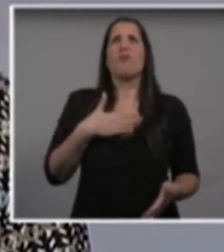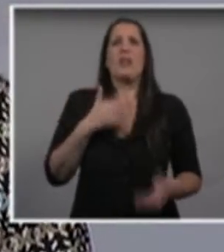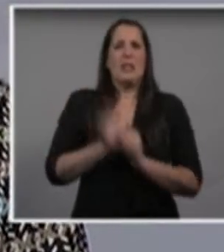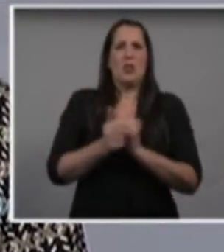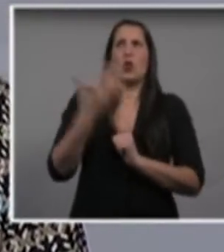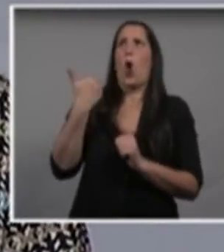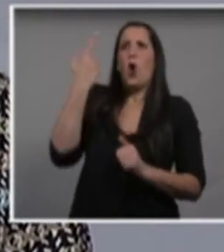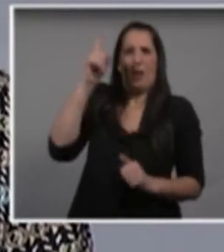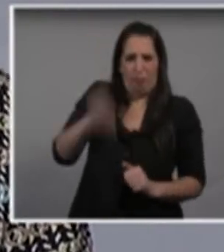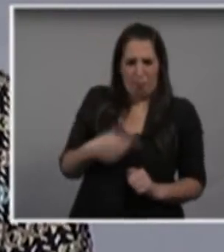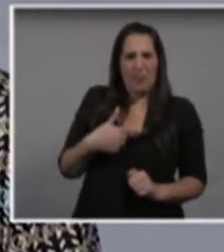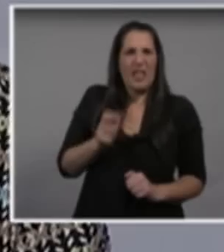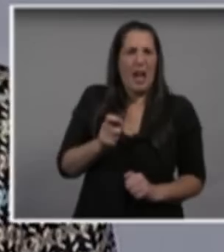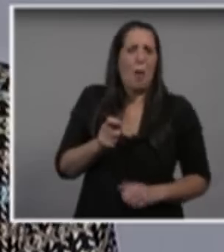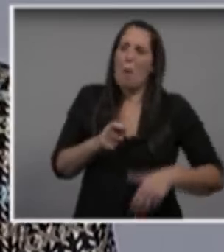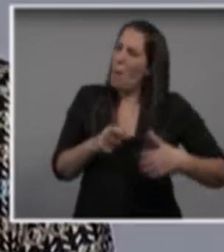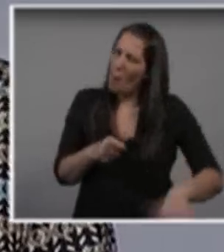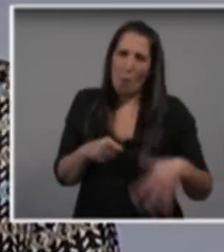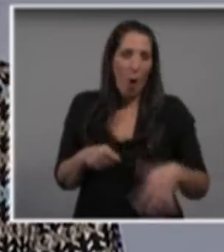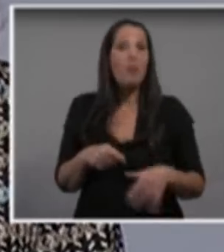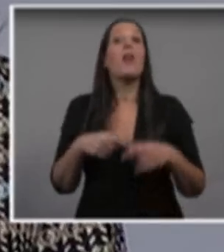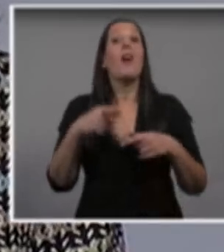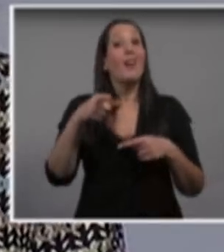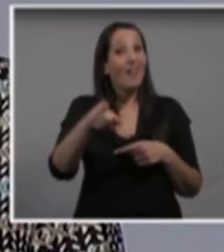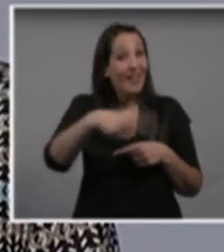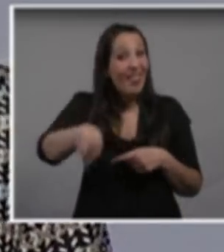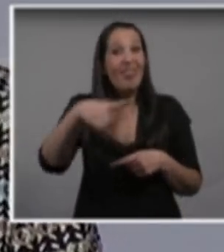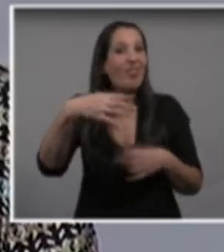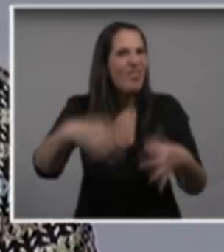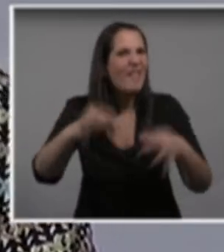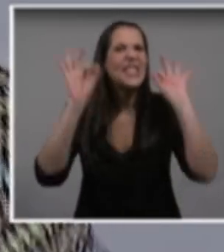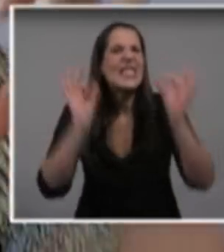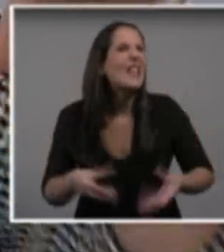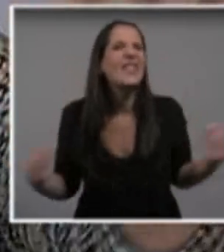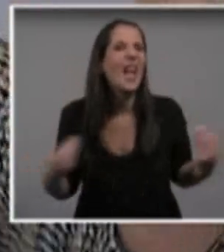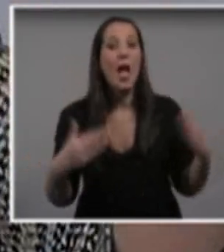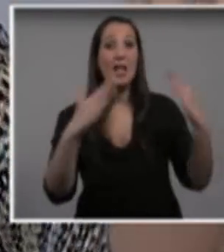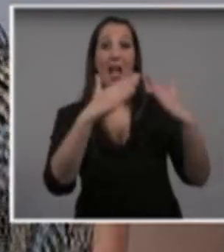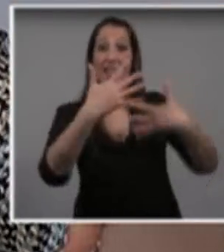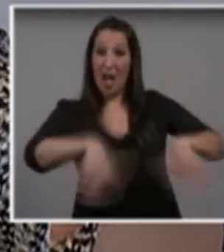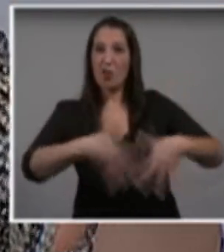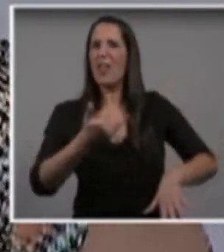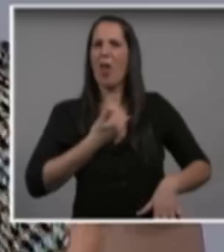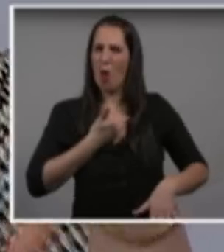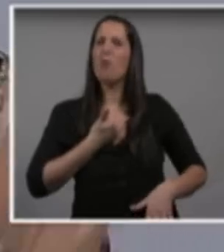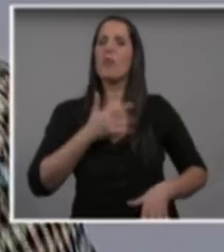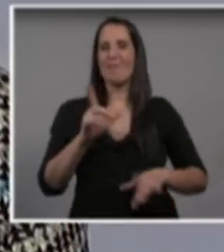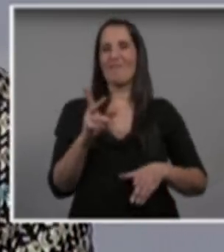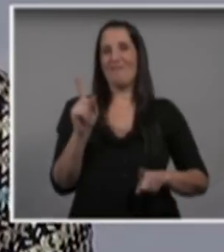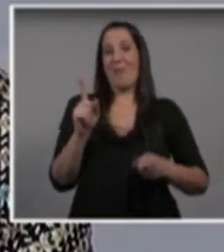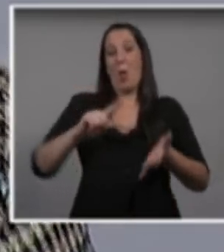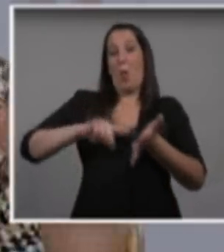sepa que aunque hay una Casa Rosada que está ubicada en el puerto de Buenos